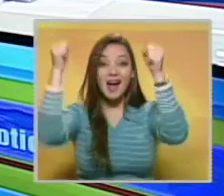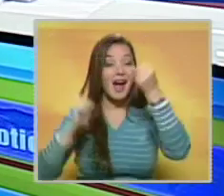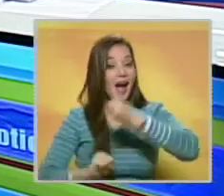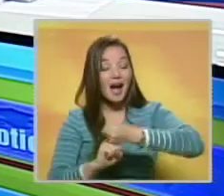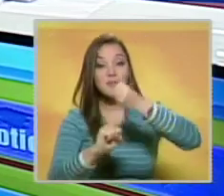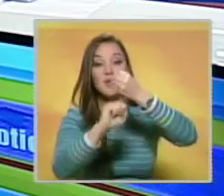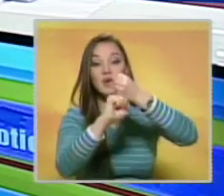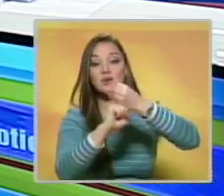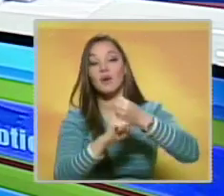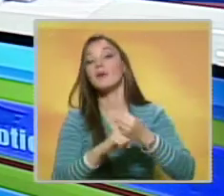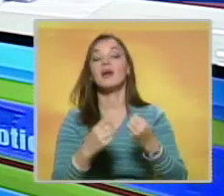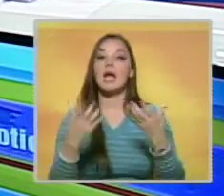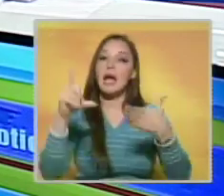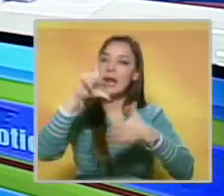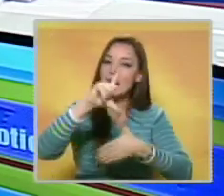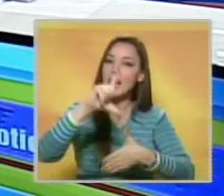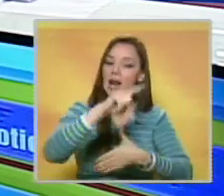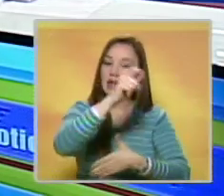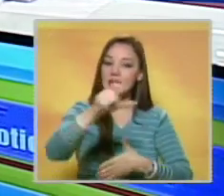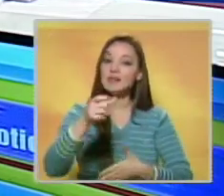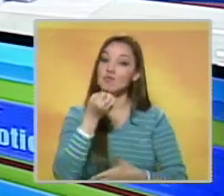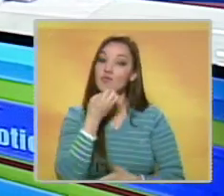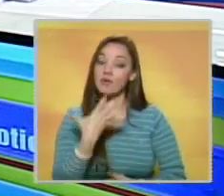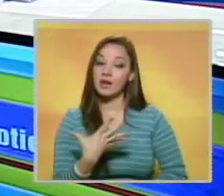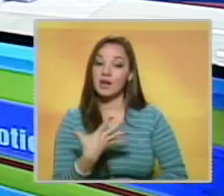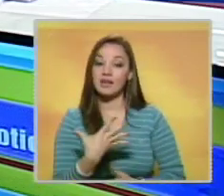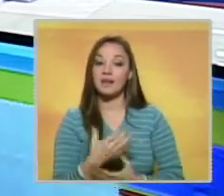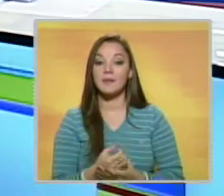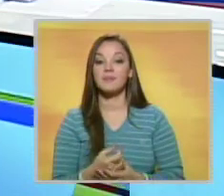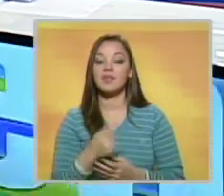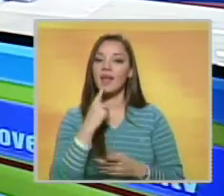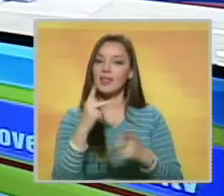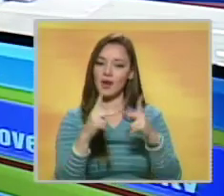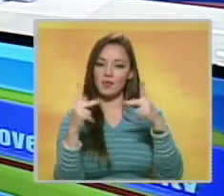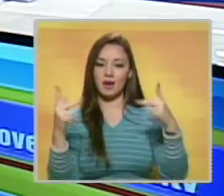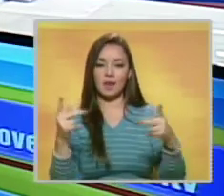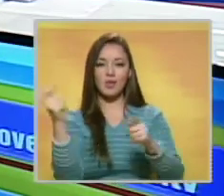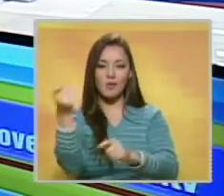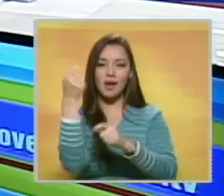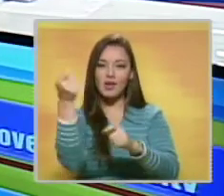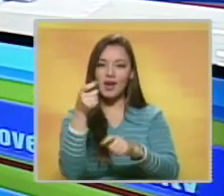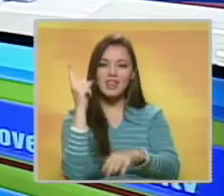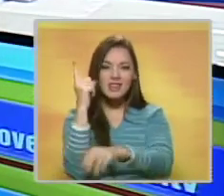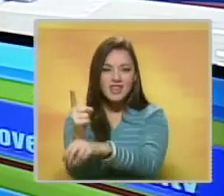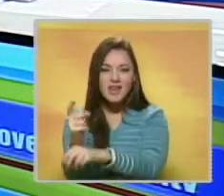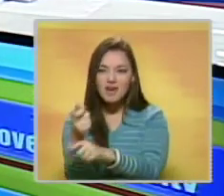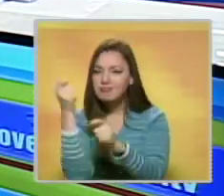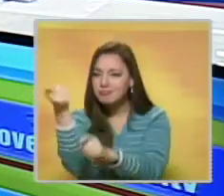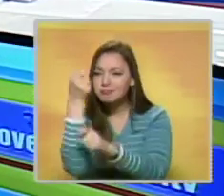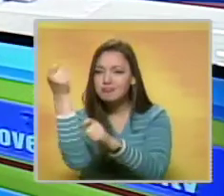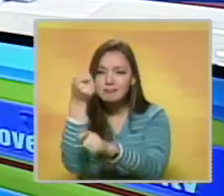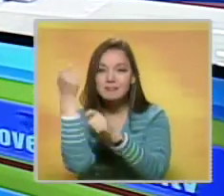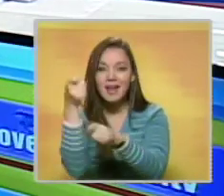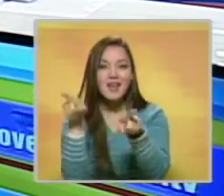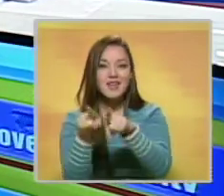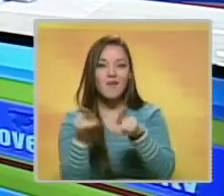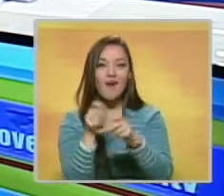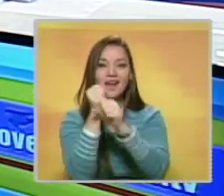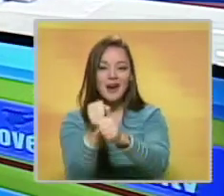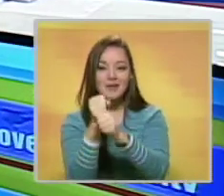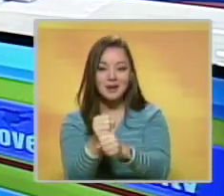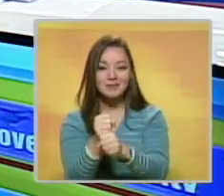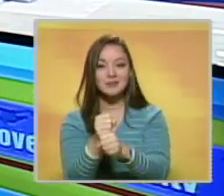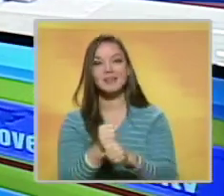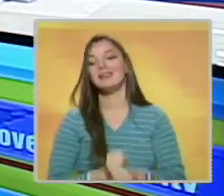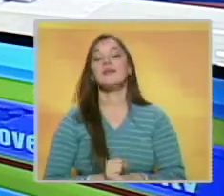latinas están muy guapas, pero Migbelis va a hacer lo suyo. Diría una revista hípica, tendrán que correrle a Migbelis. Bueno, al